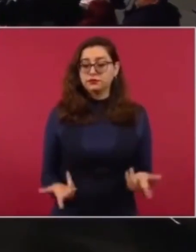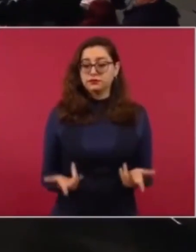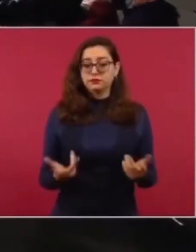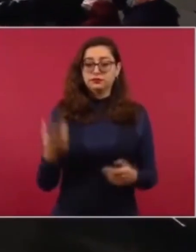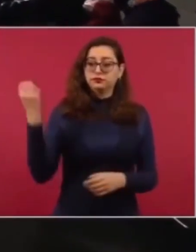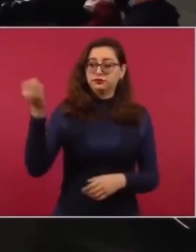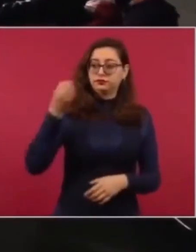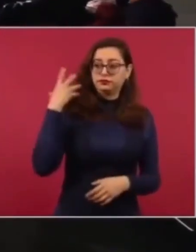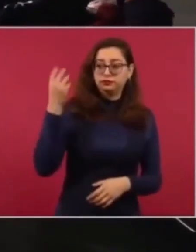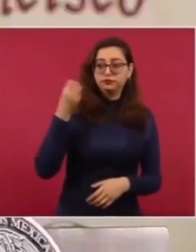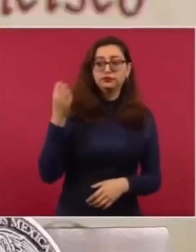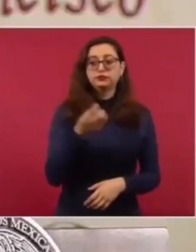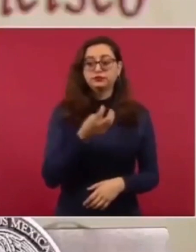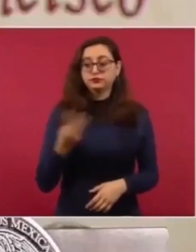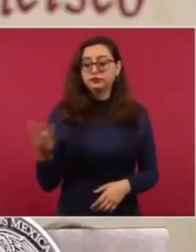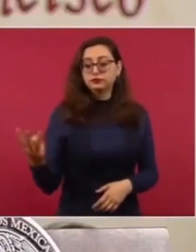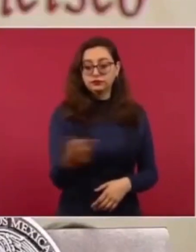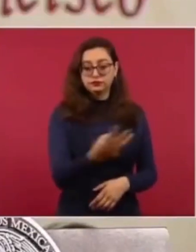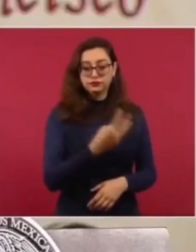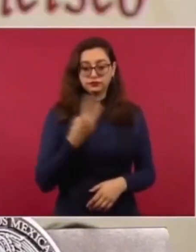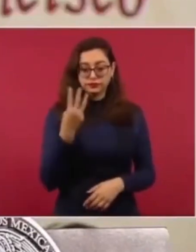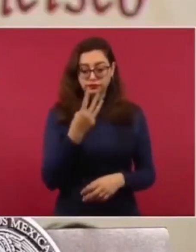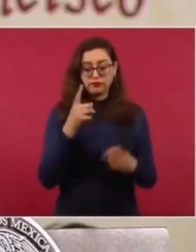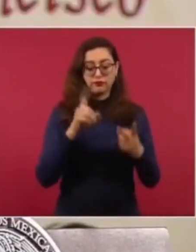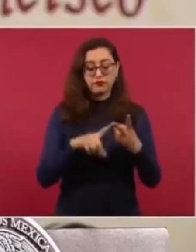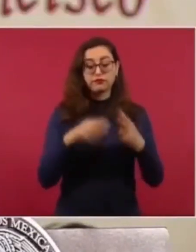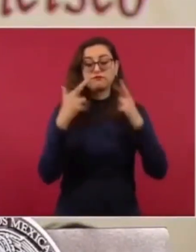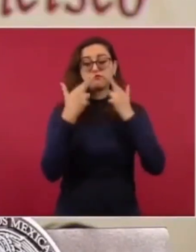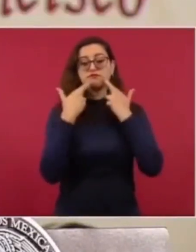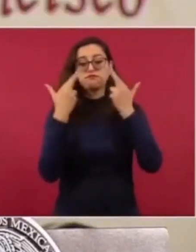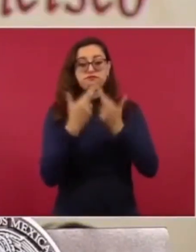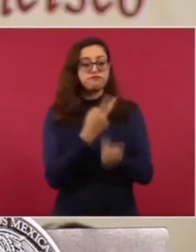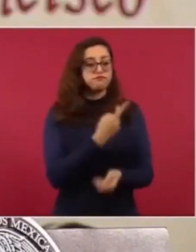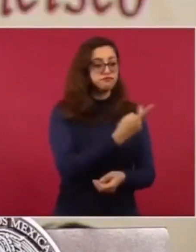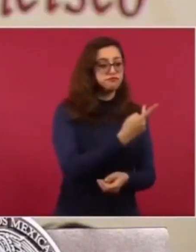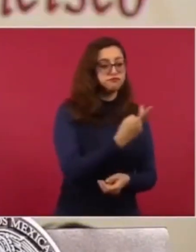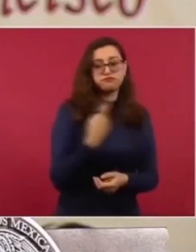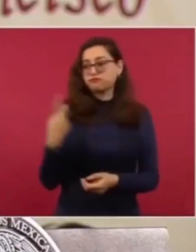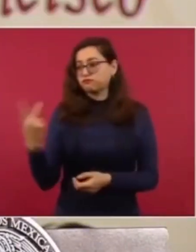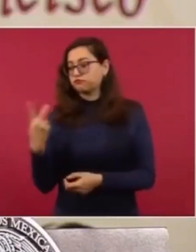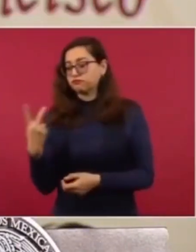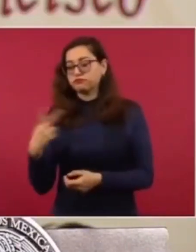con la información de la redacción para 90 grados Sergio reinel